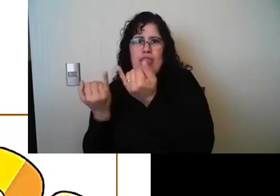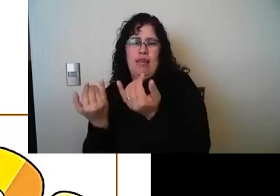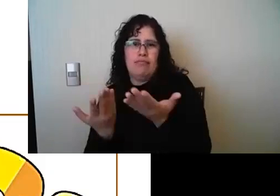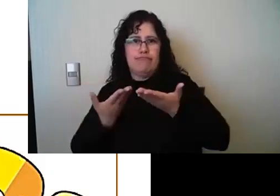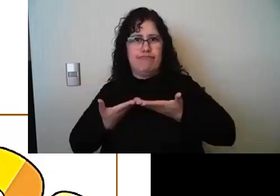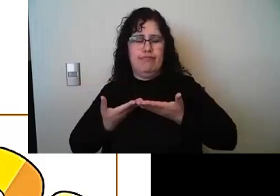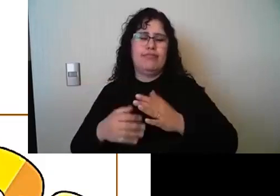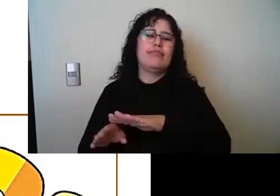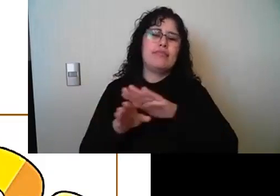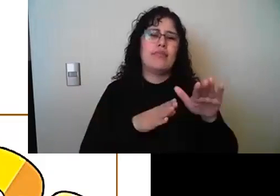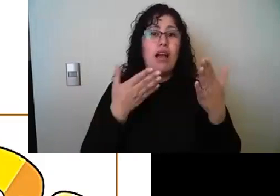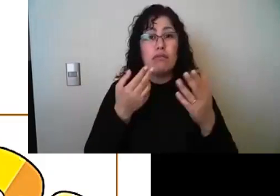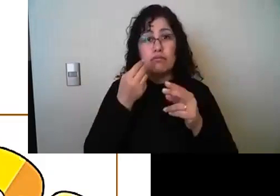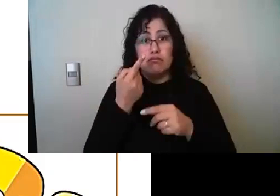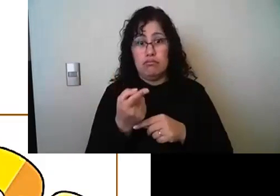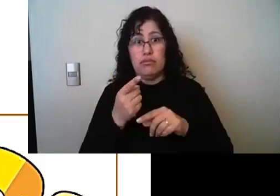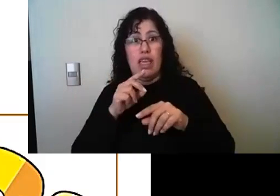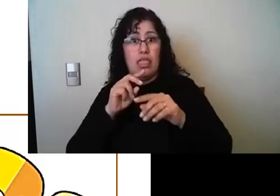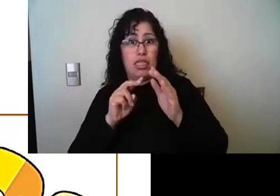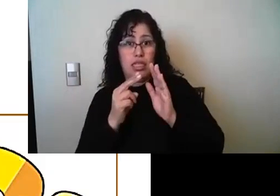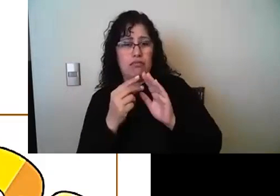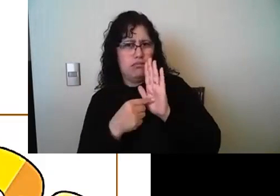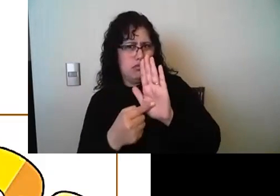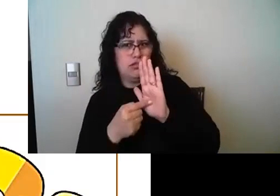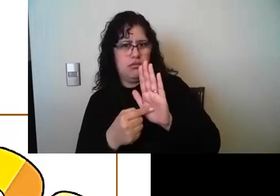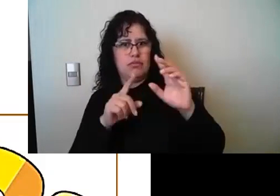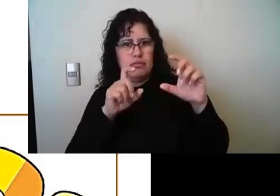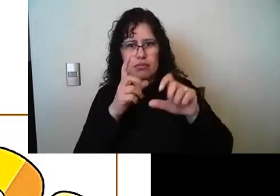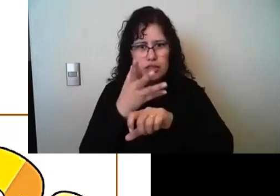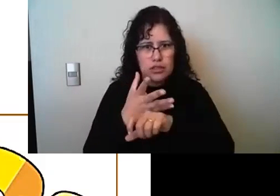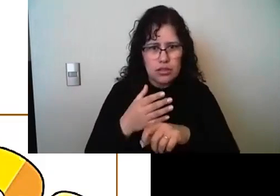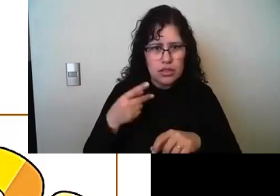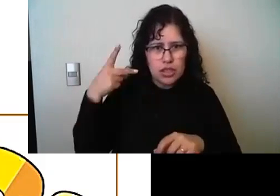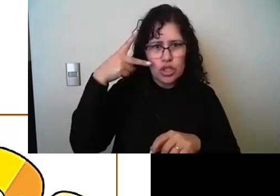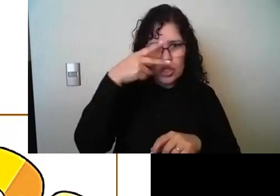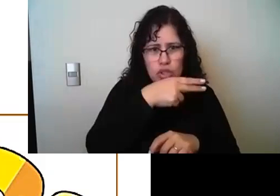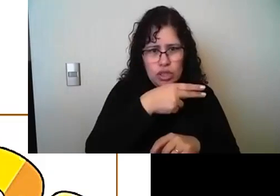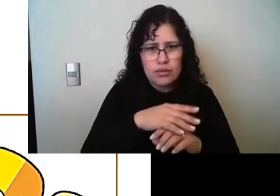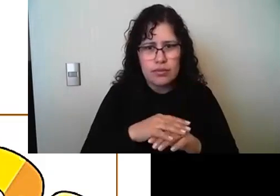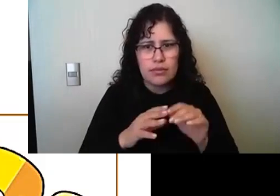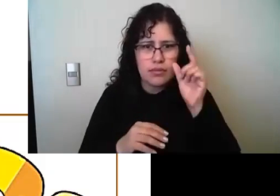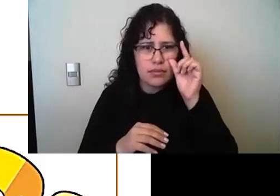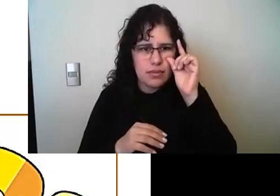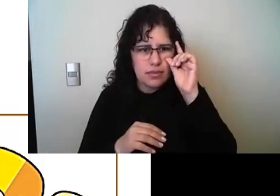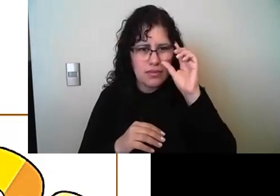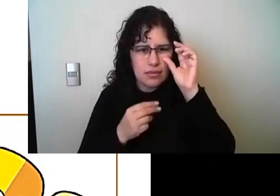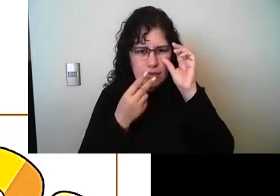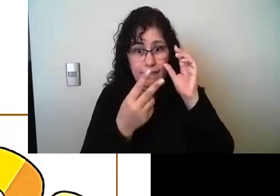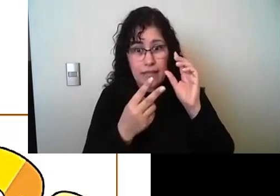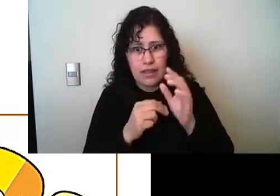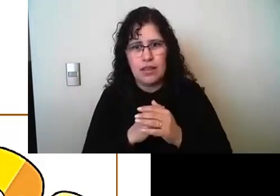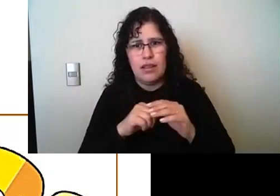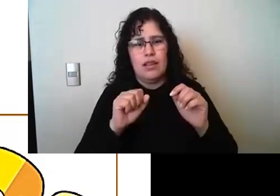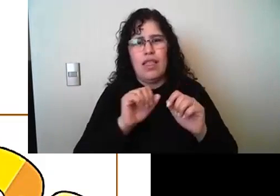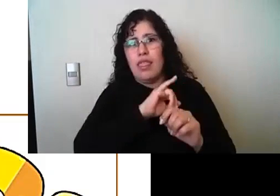En este esquema que tenemos acá, tenemos un corte a ese nivel, está representado, y aquí está ampliado en la